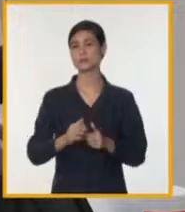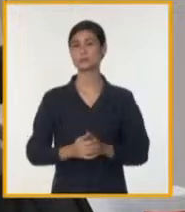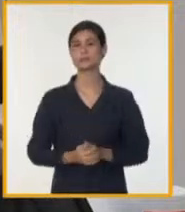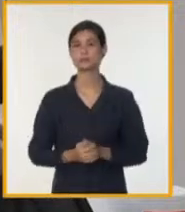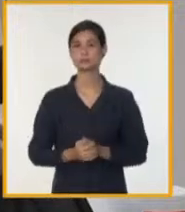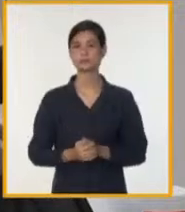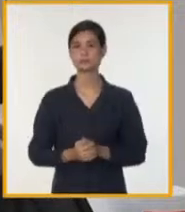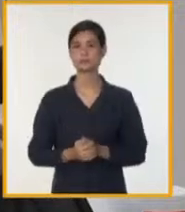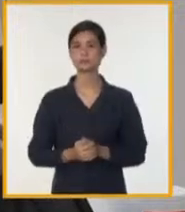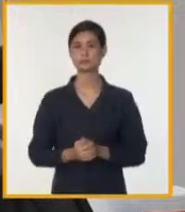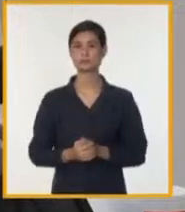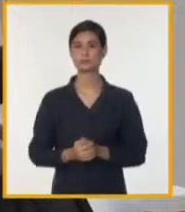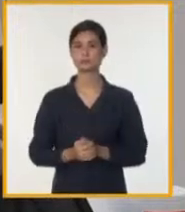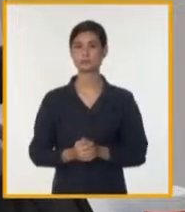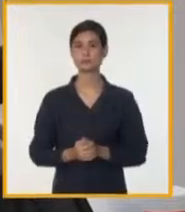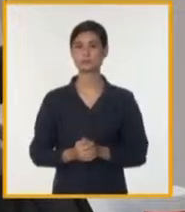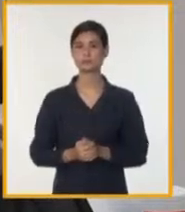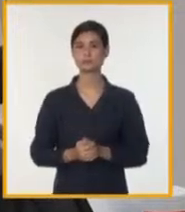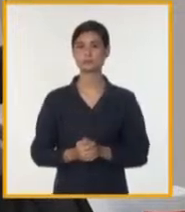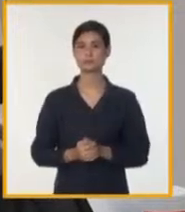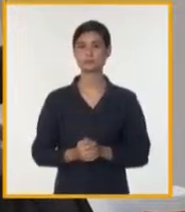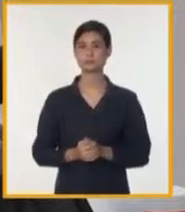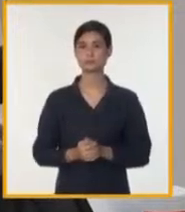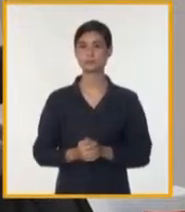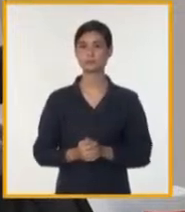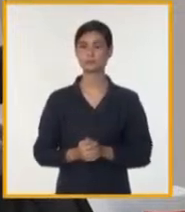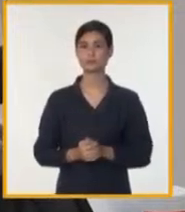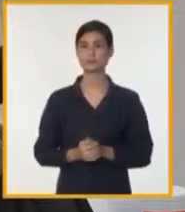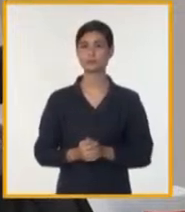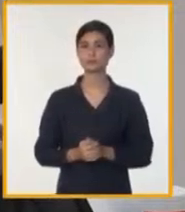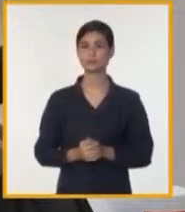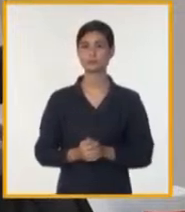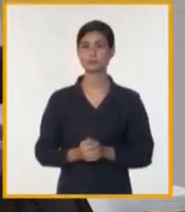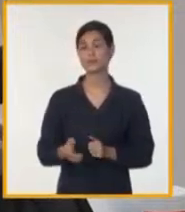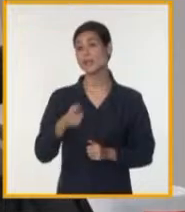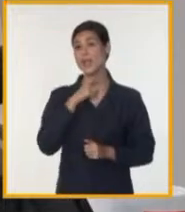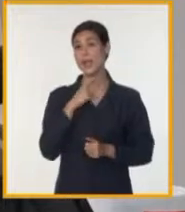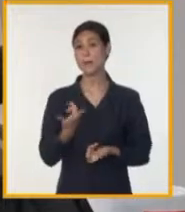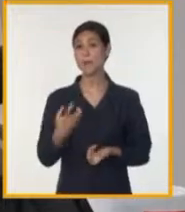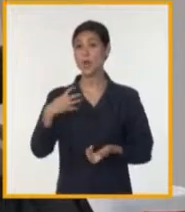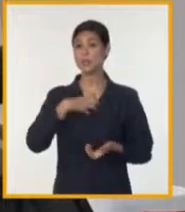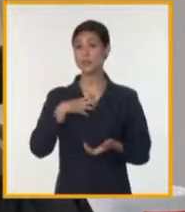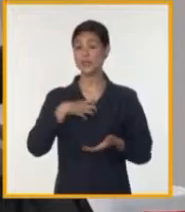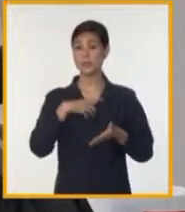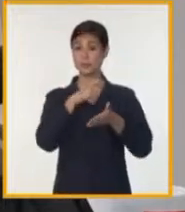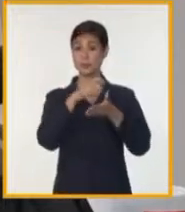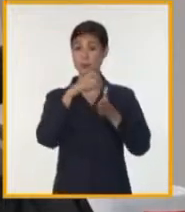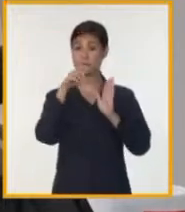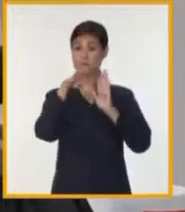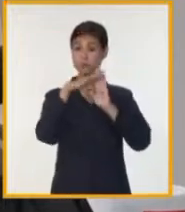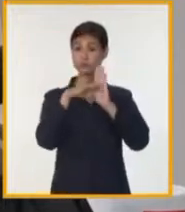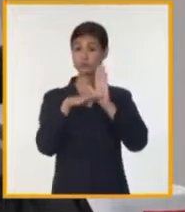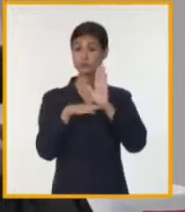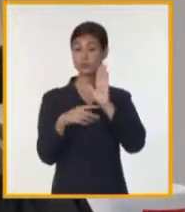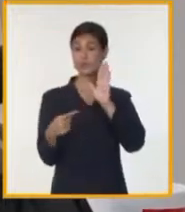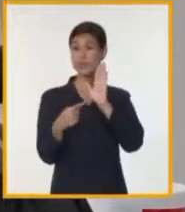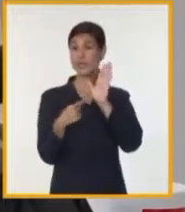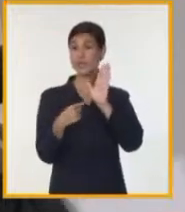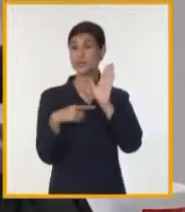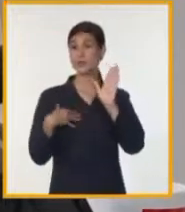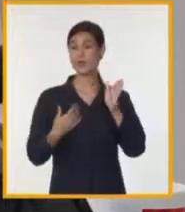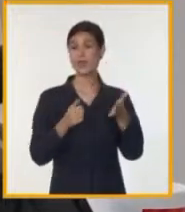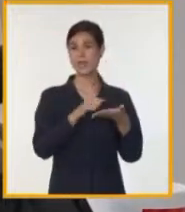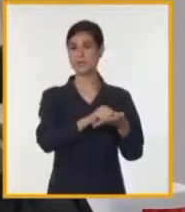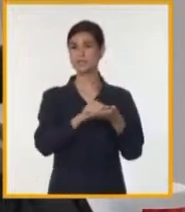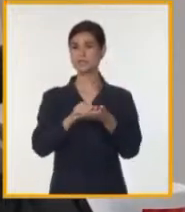en el caso de las rutas existe un grupo de rutas, como bien decía, las que están vinculadas a estos servicios